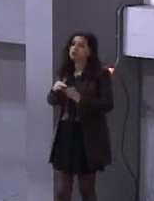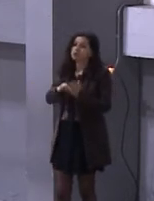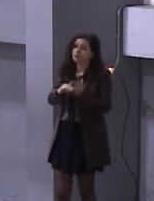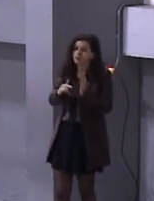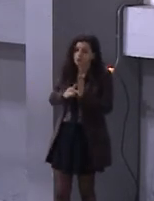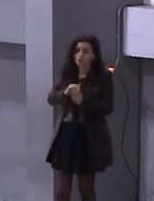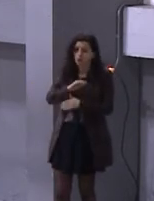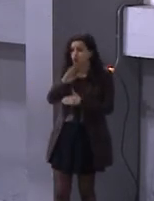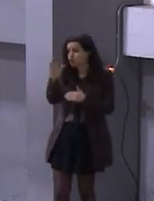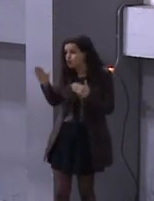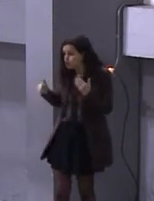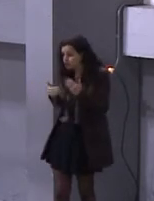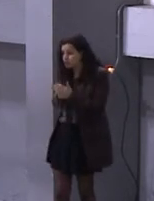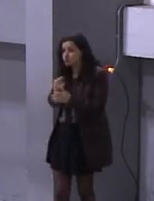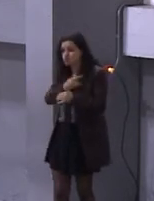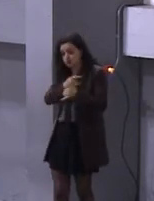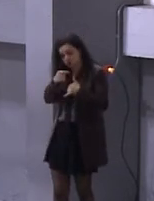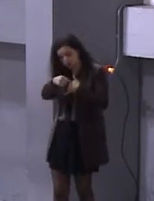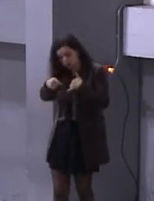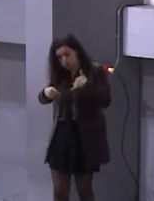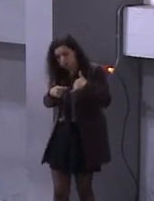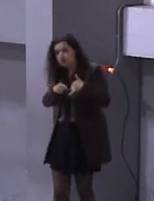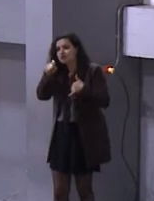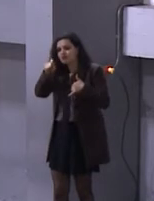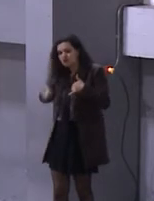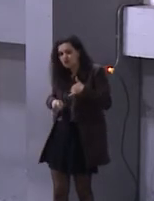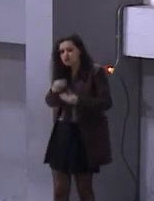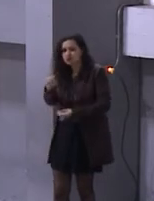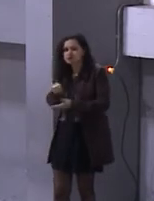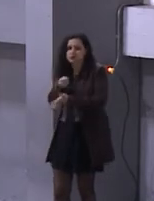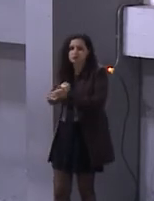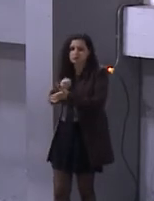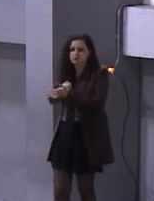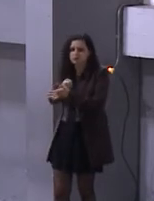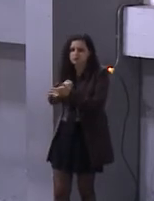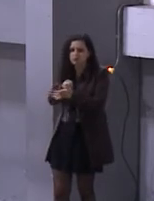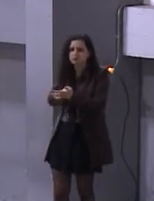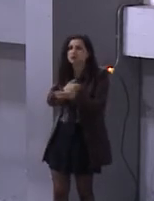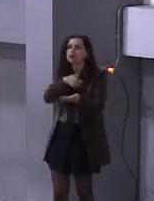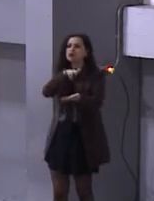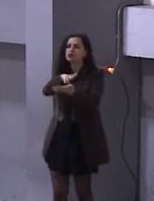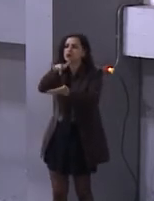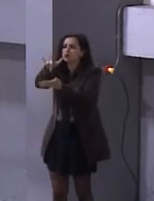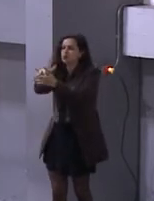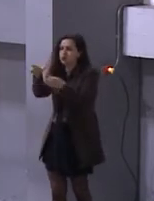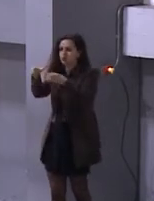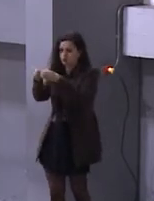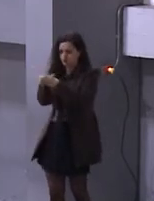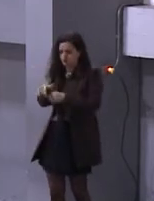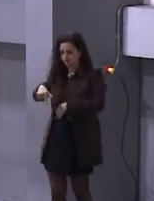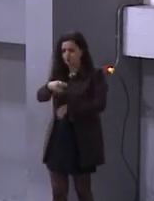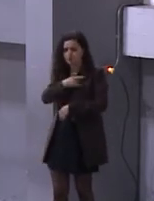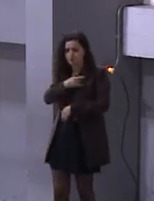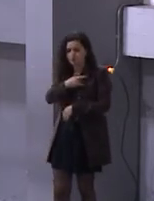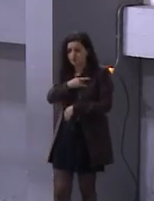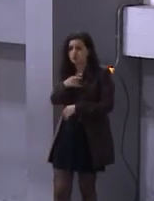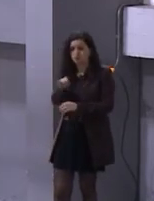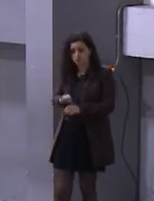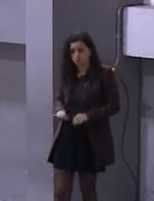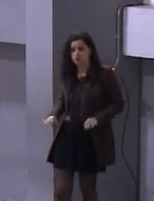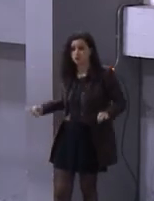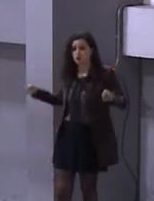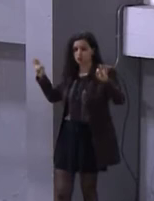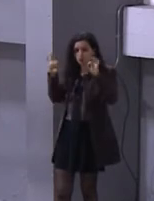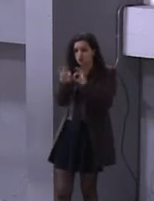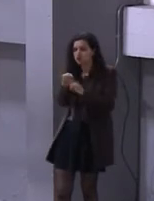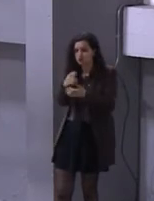las universidades tenían que hacer esa gestión ante las cooperativas. Para la universidad pues, fue muy importante